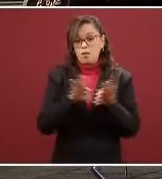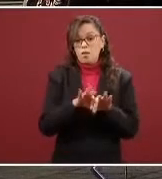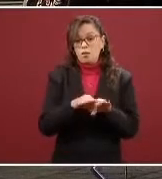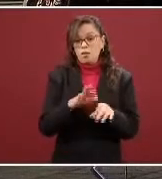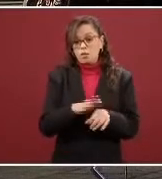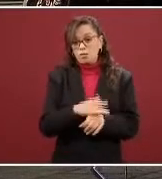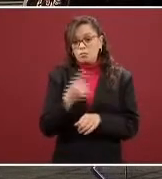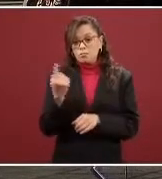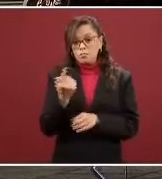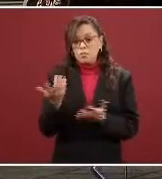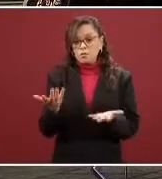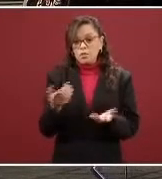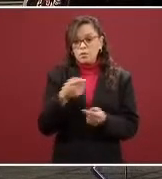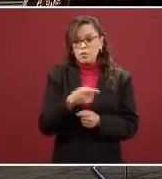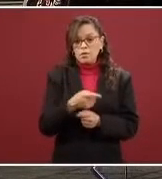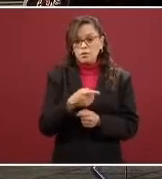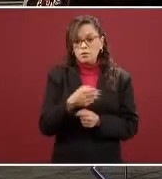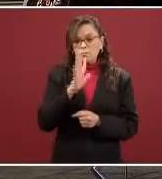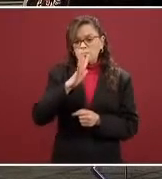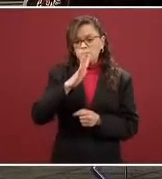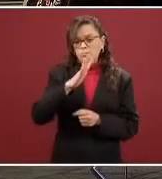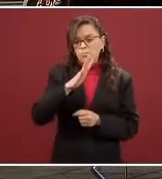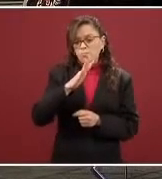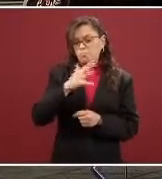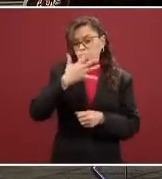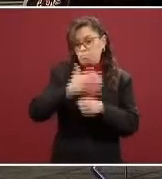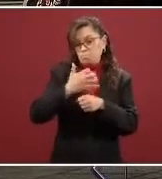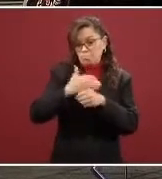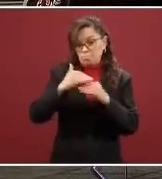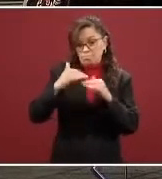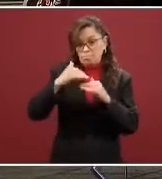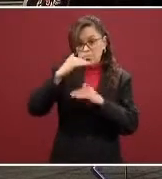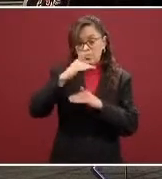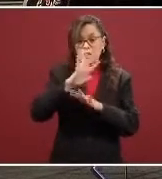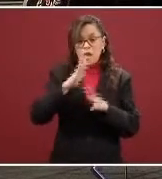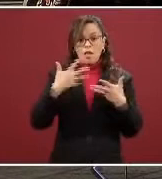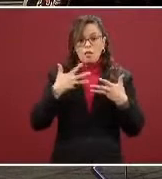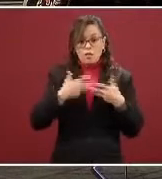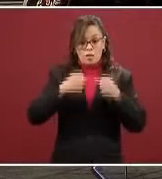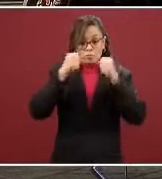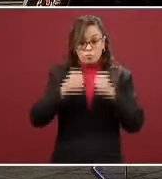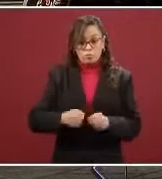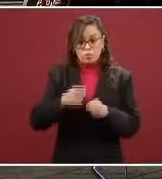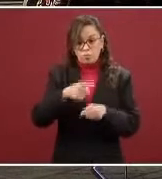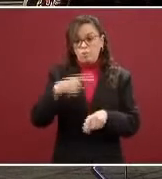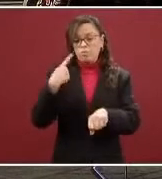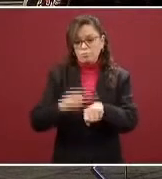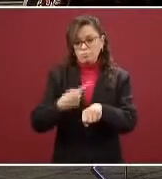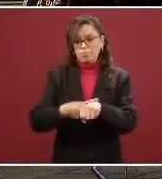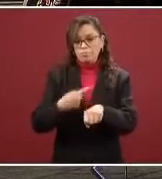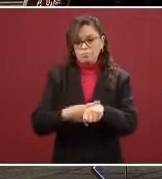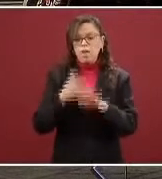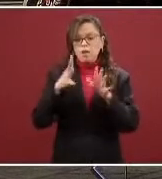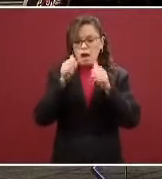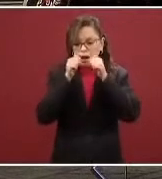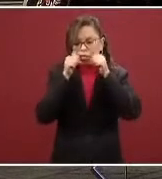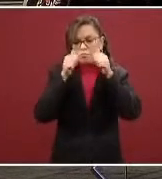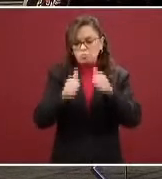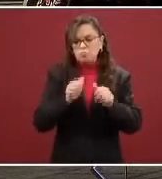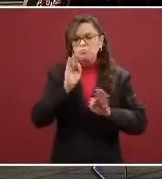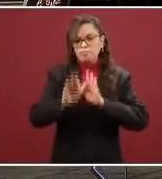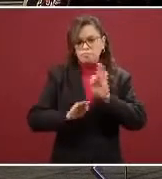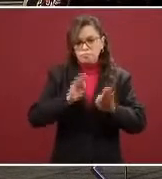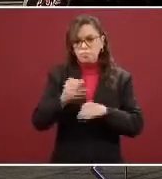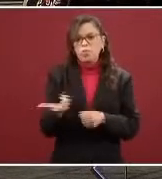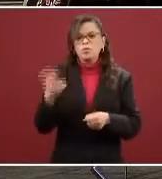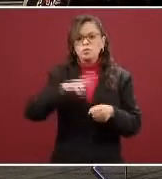de la quinta parte de los casos confirmados han sido atendidos y confirmados en hospitales privados.